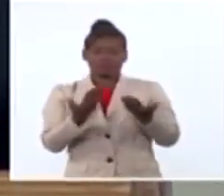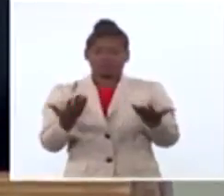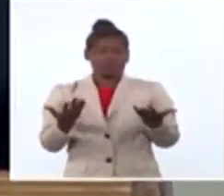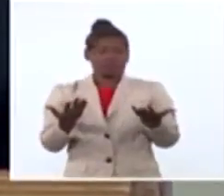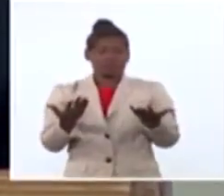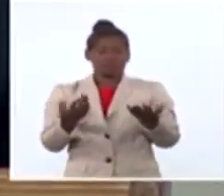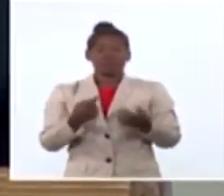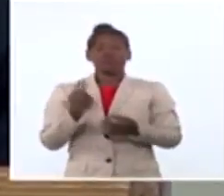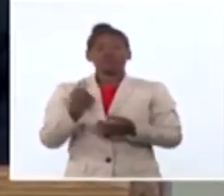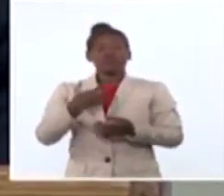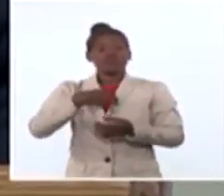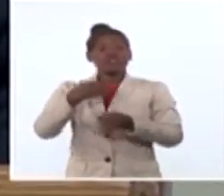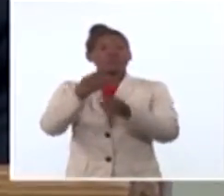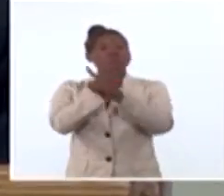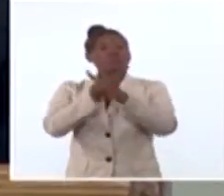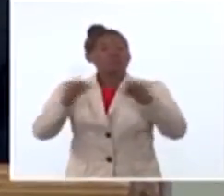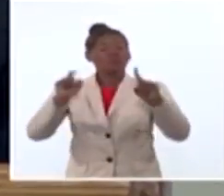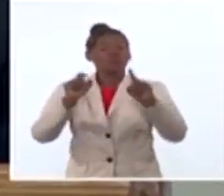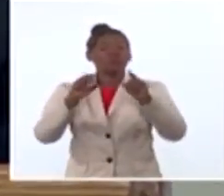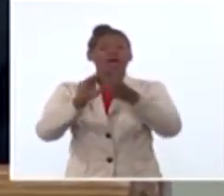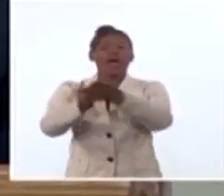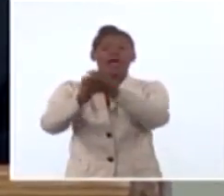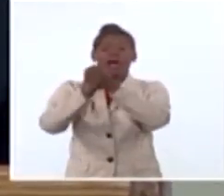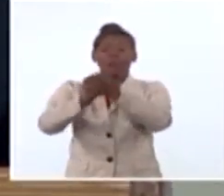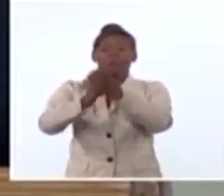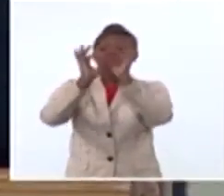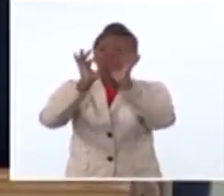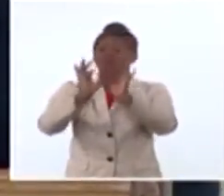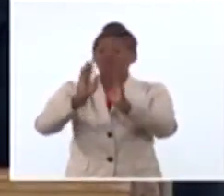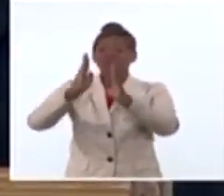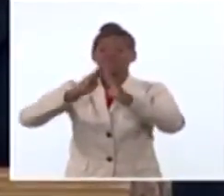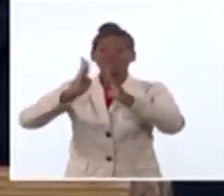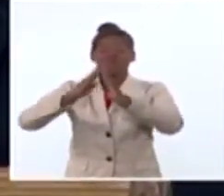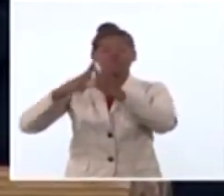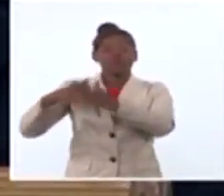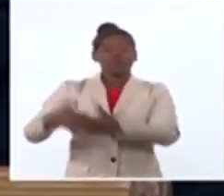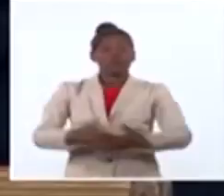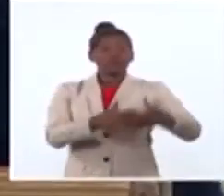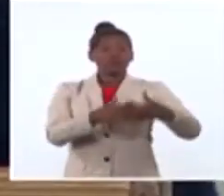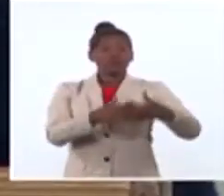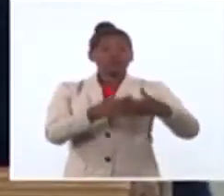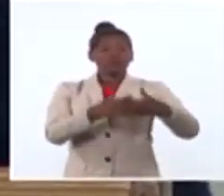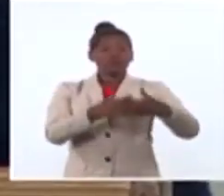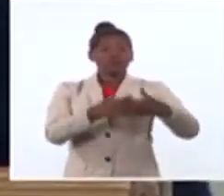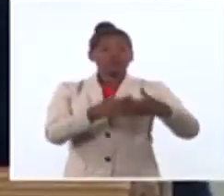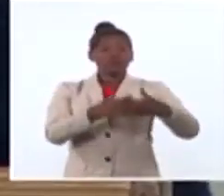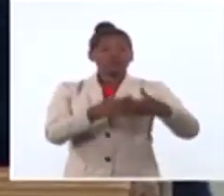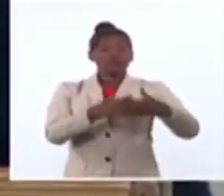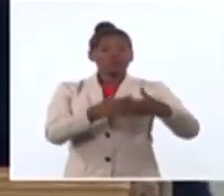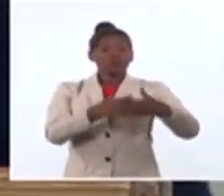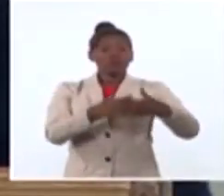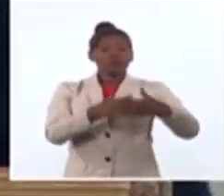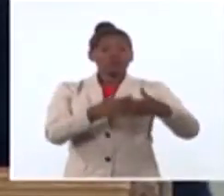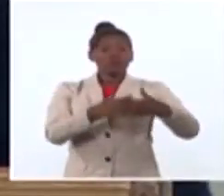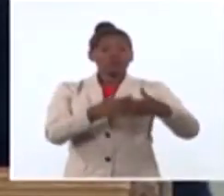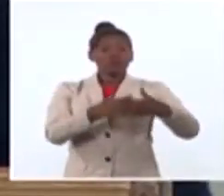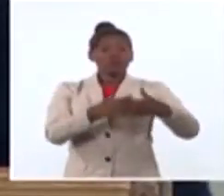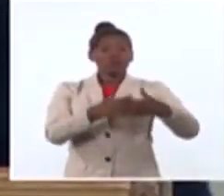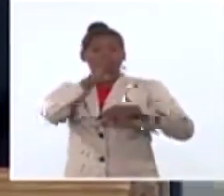de cubanos asentados en los Estados Unidos, de organizaciones